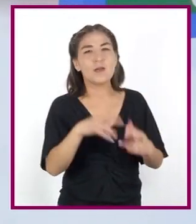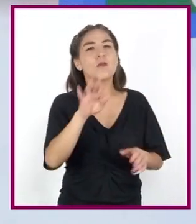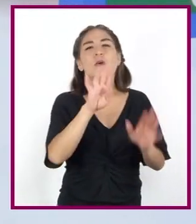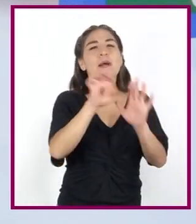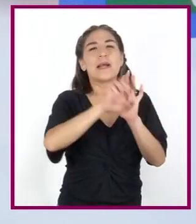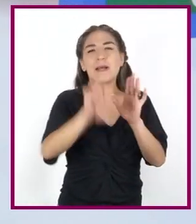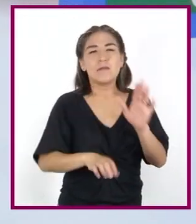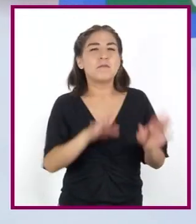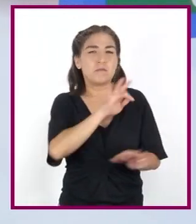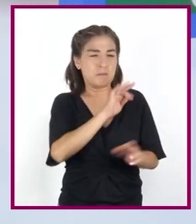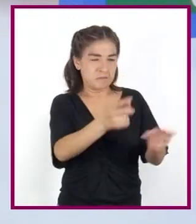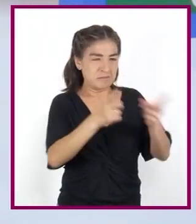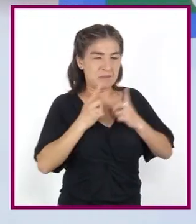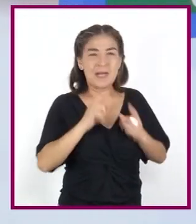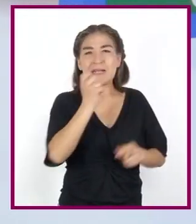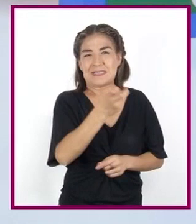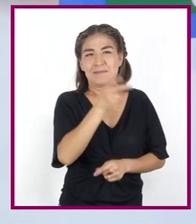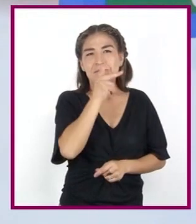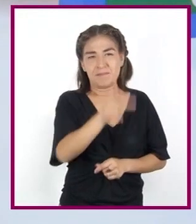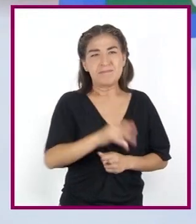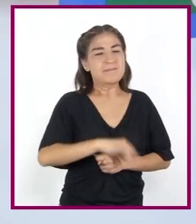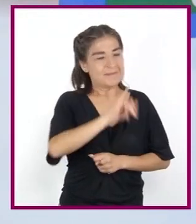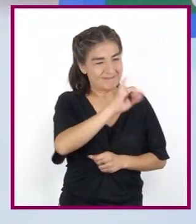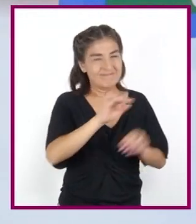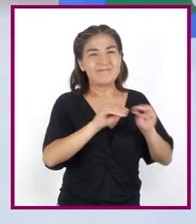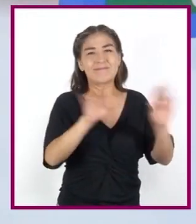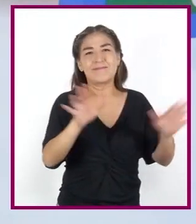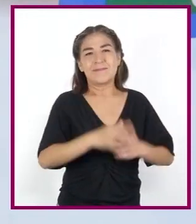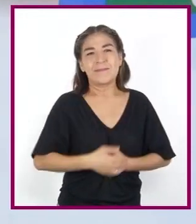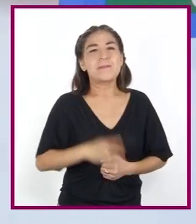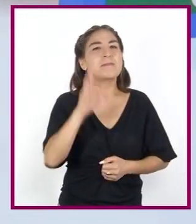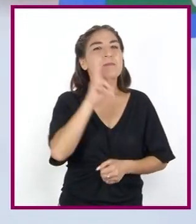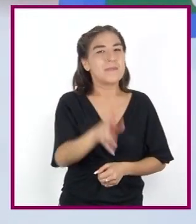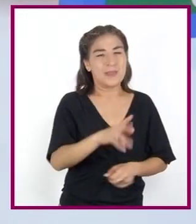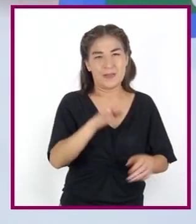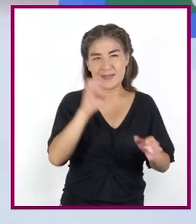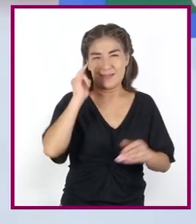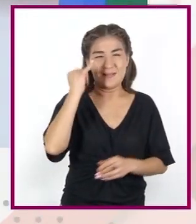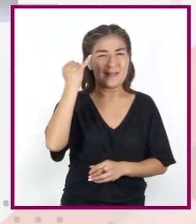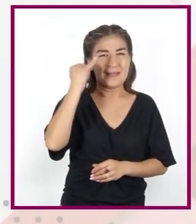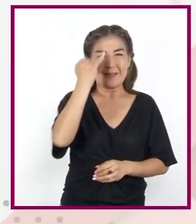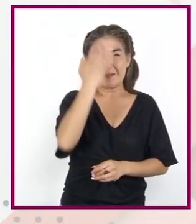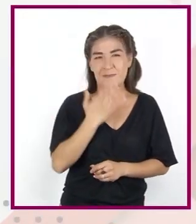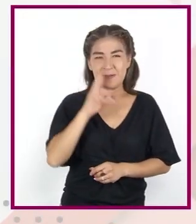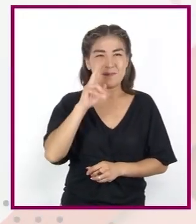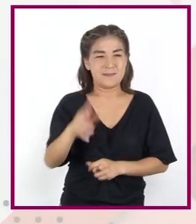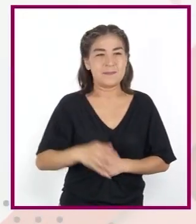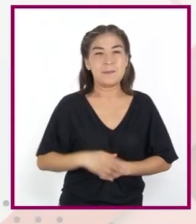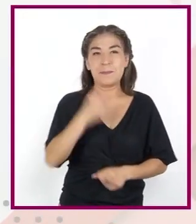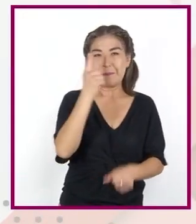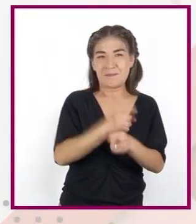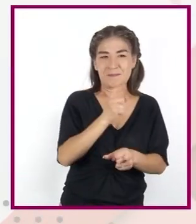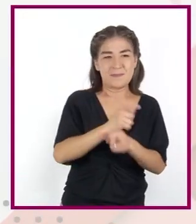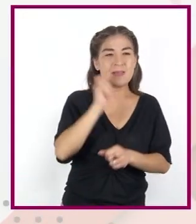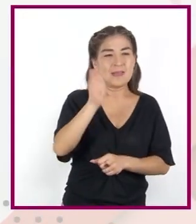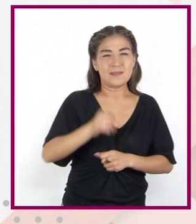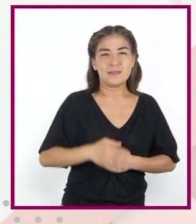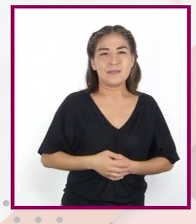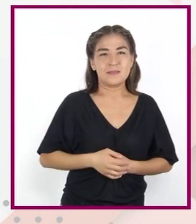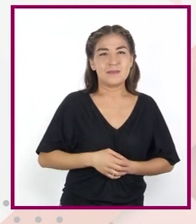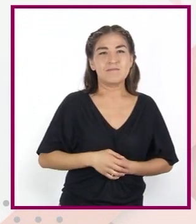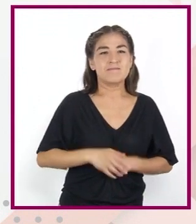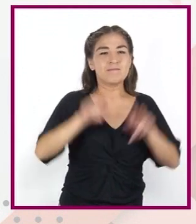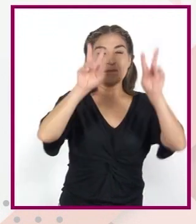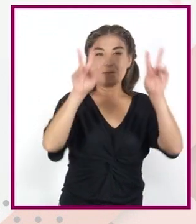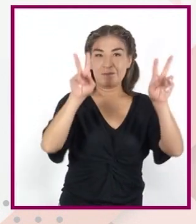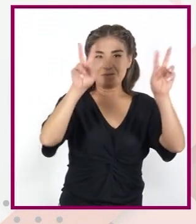algunos ejemplos de este tipo de palabras? Claro que sí. Veamos la siguiente imagen. En primer lugar, encontramos el